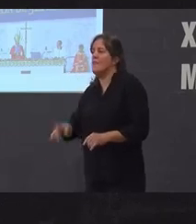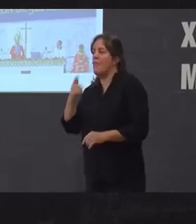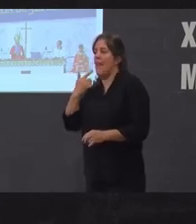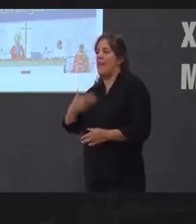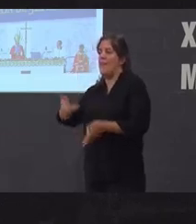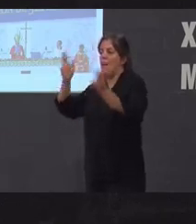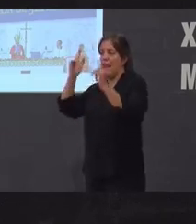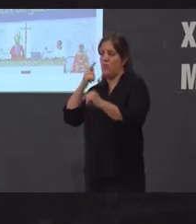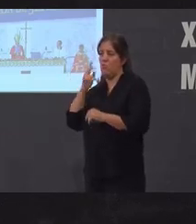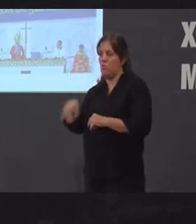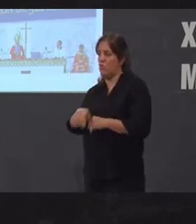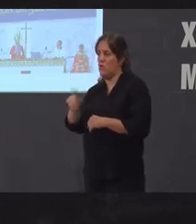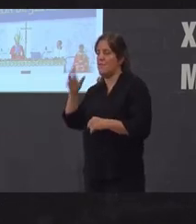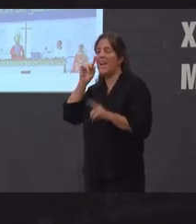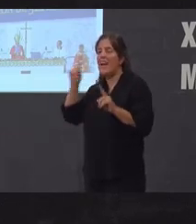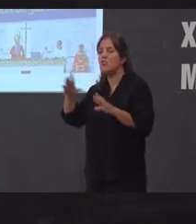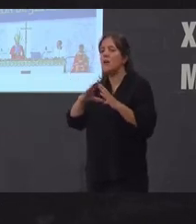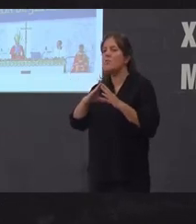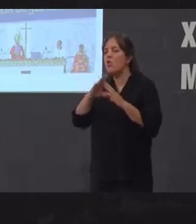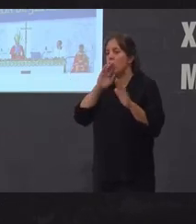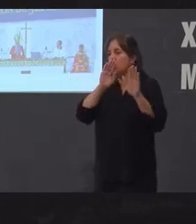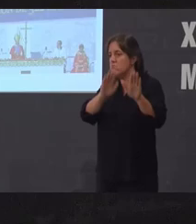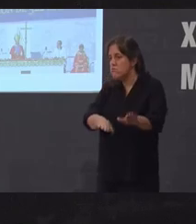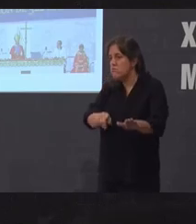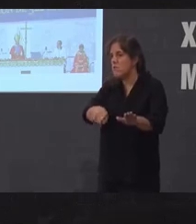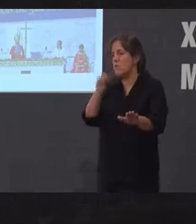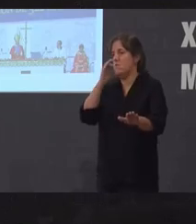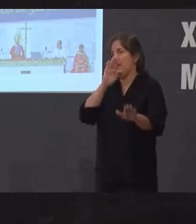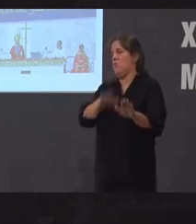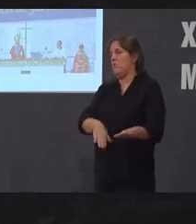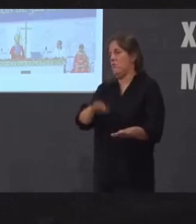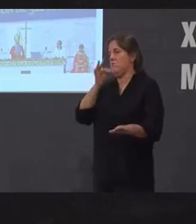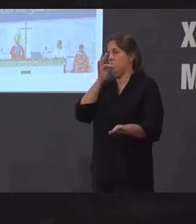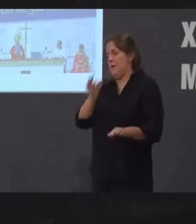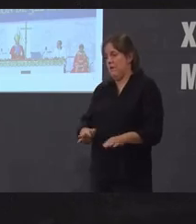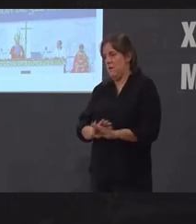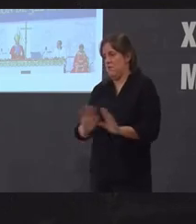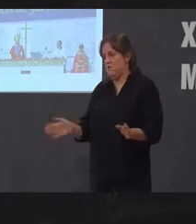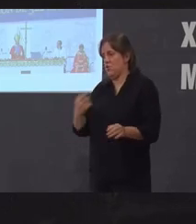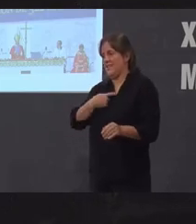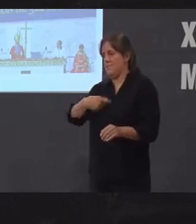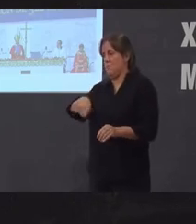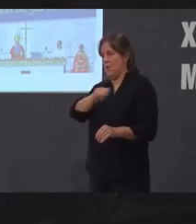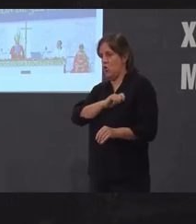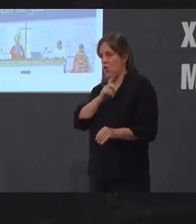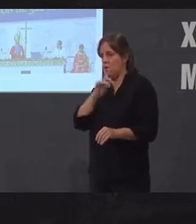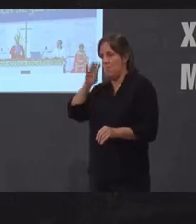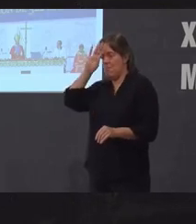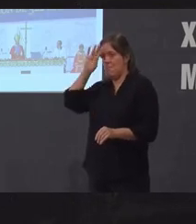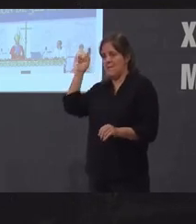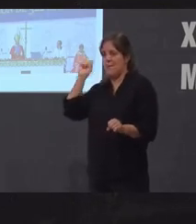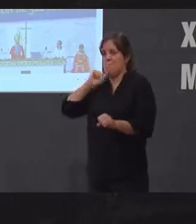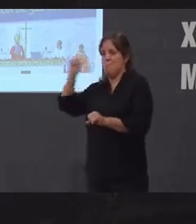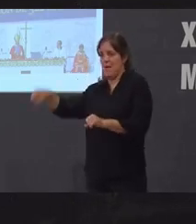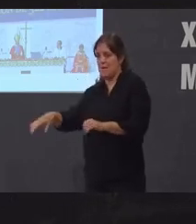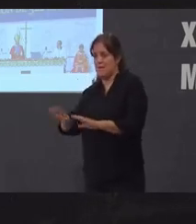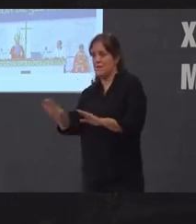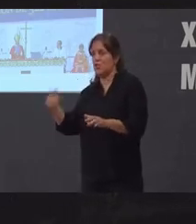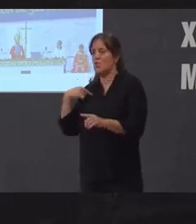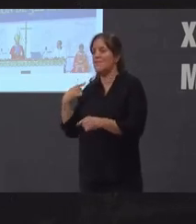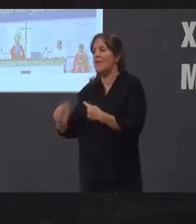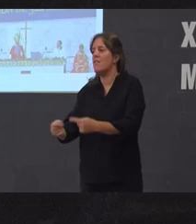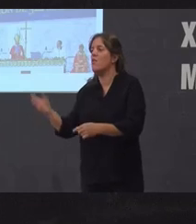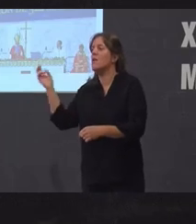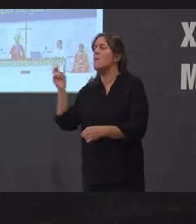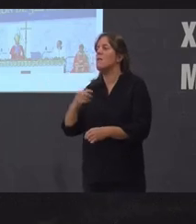liberalismo. Non, se eras católico, tiñas que ser un católico de verdade, un católico español, máis papista co papa. E iso sí que é unha tradición